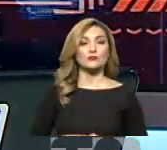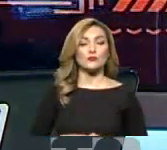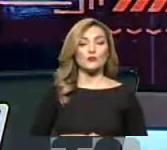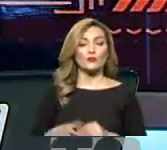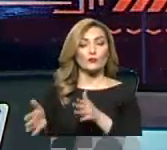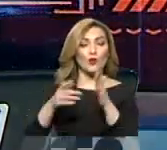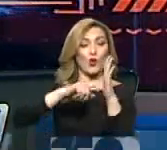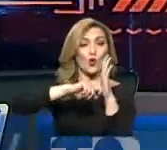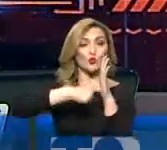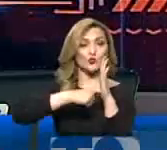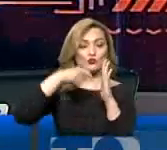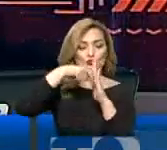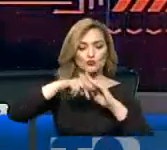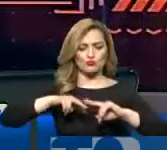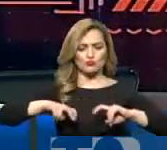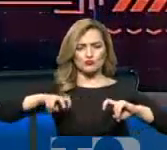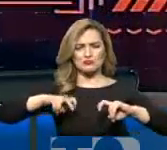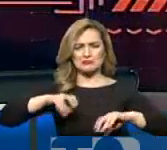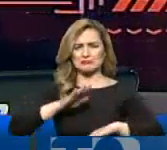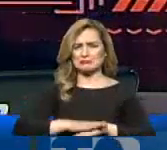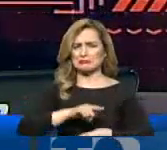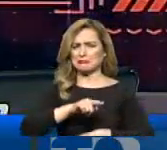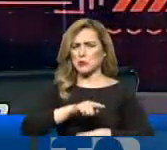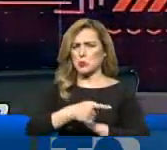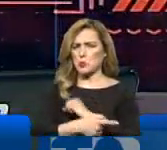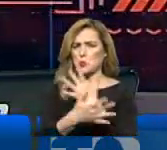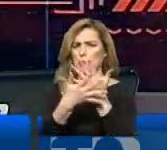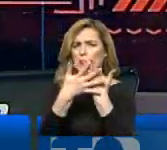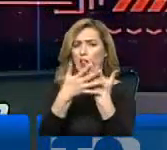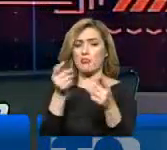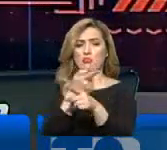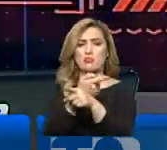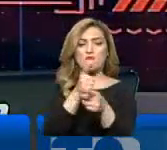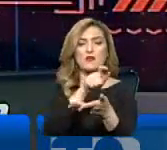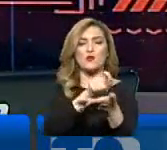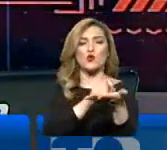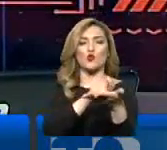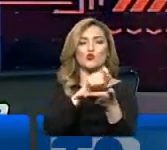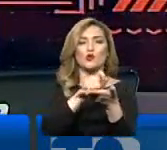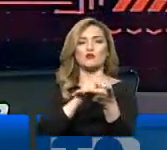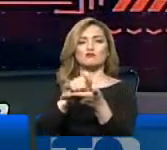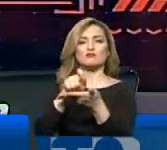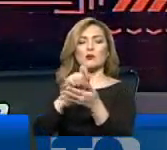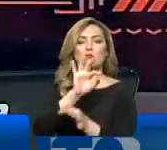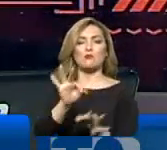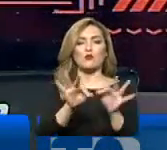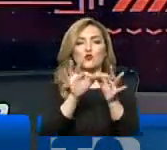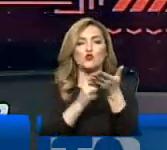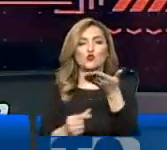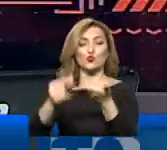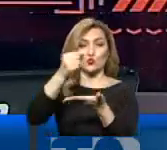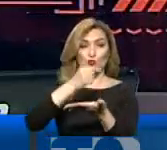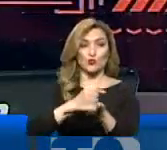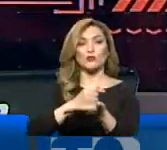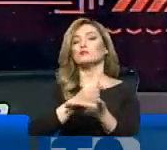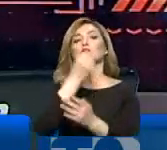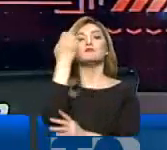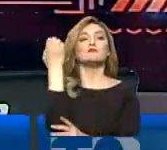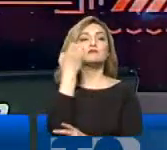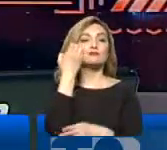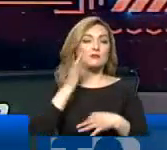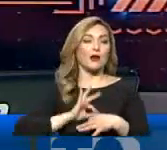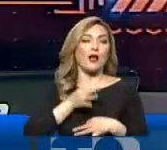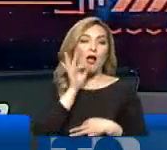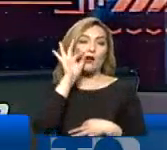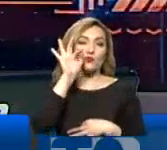La Contraloría detectó indicios de responsabilidad penal en varios de los contratos que firmó la Prefectura del Guayas durante la emergencia